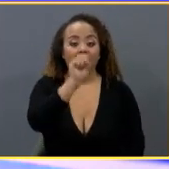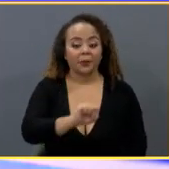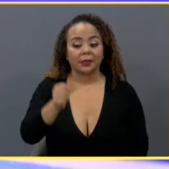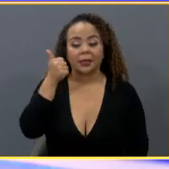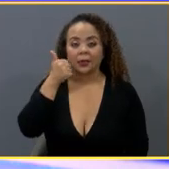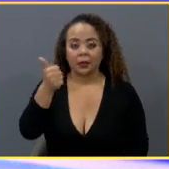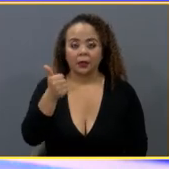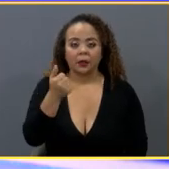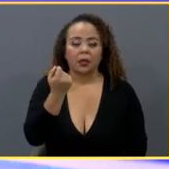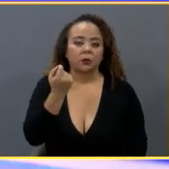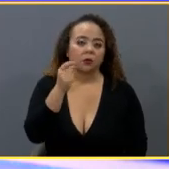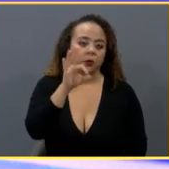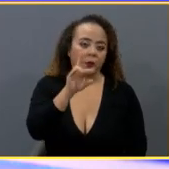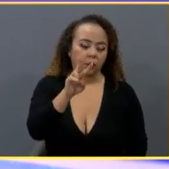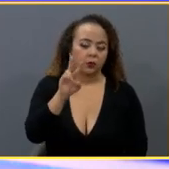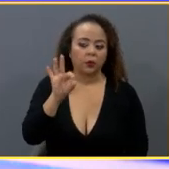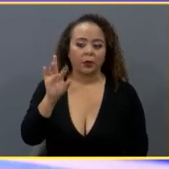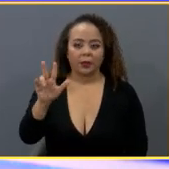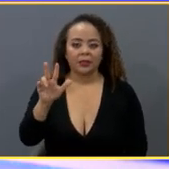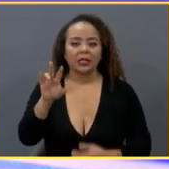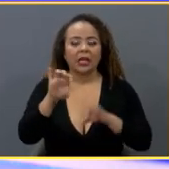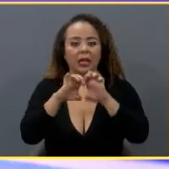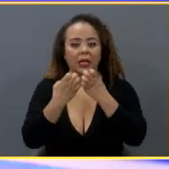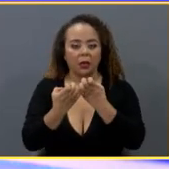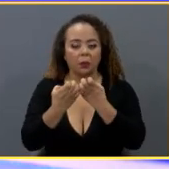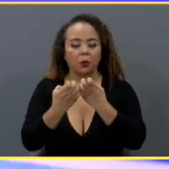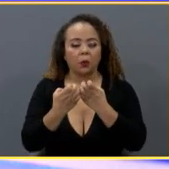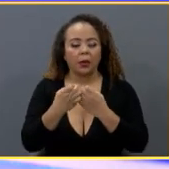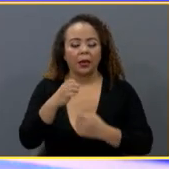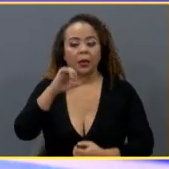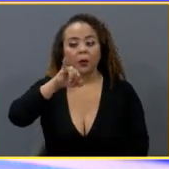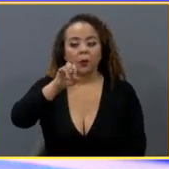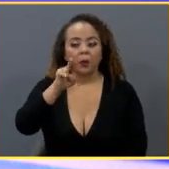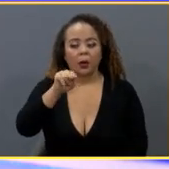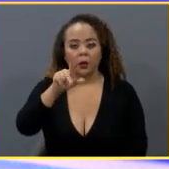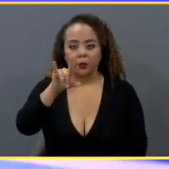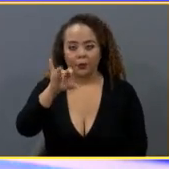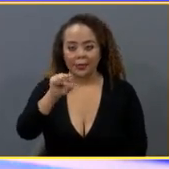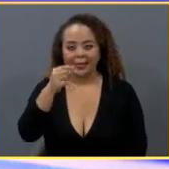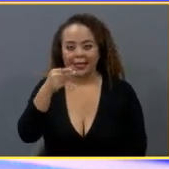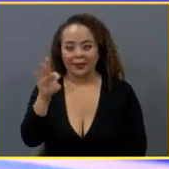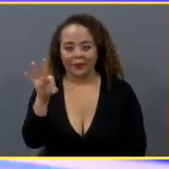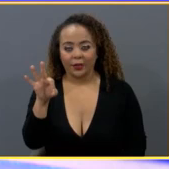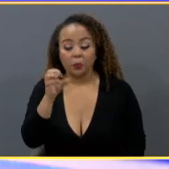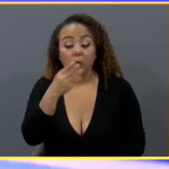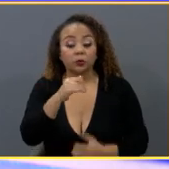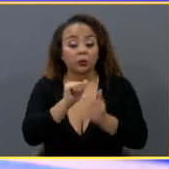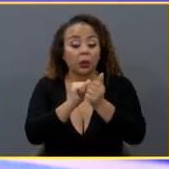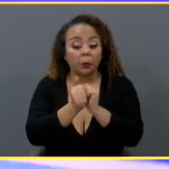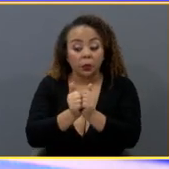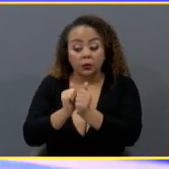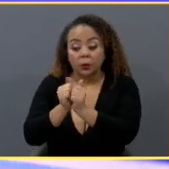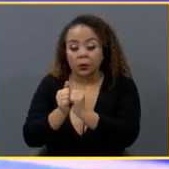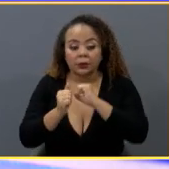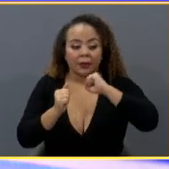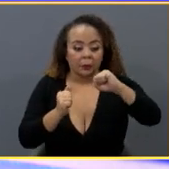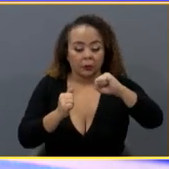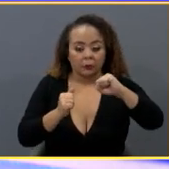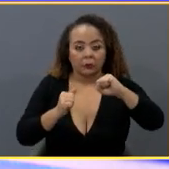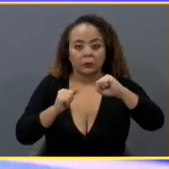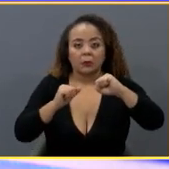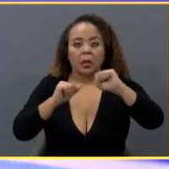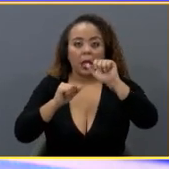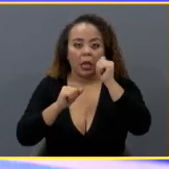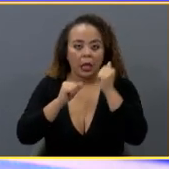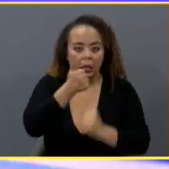excepción del 92-93, el equipo de Juan Luis Hernández Fuertes. Uh-huh. Pero entonces fueron muchos campeonatos en que sumaba la Liga o sumaba Saprissa. Uh-huh.